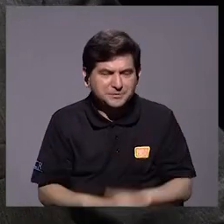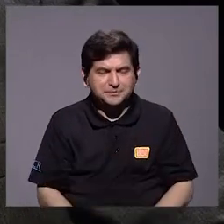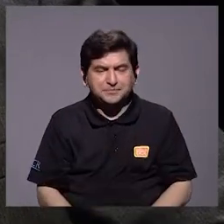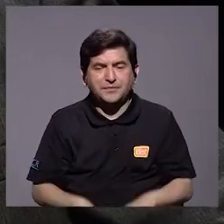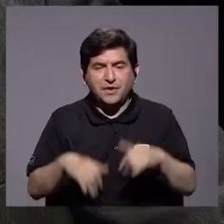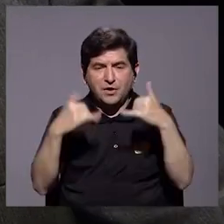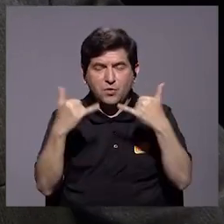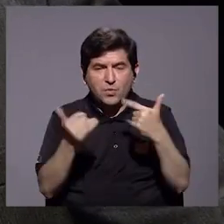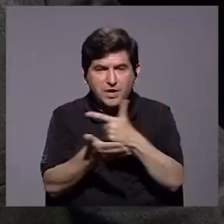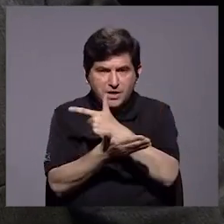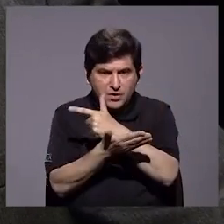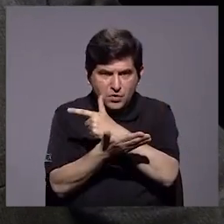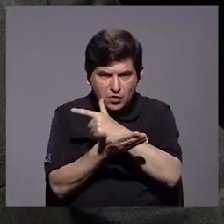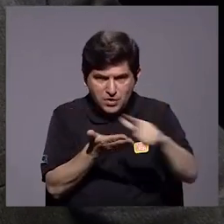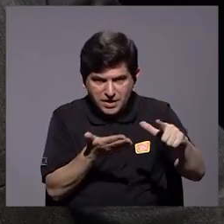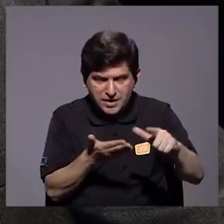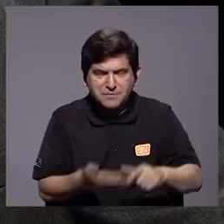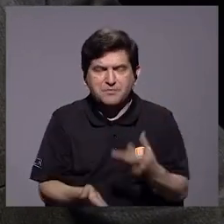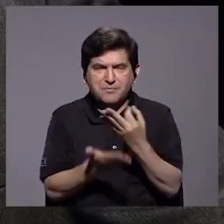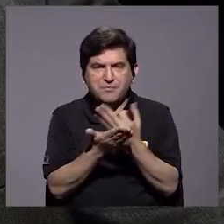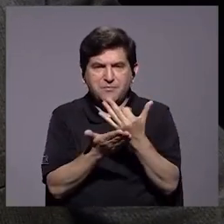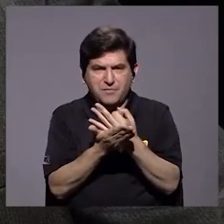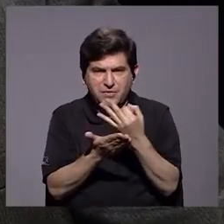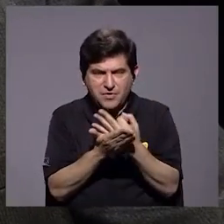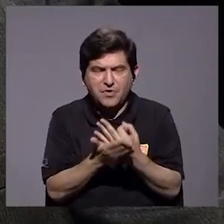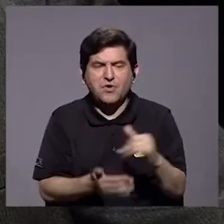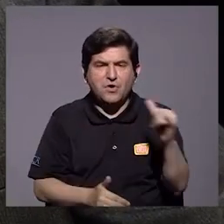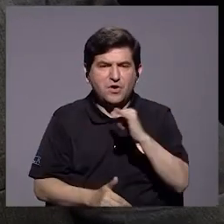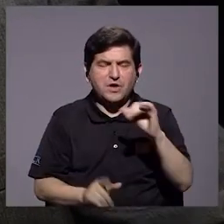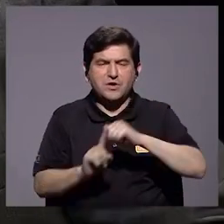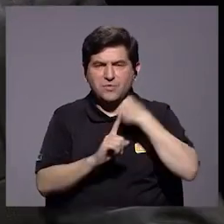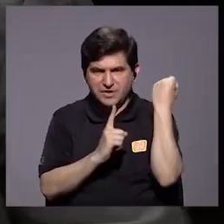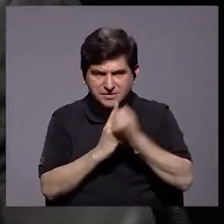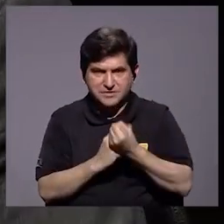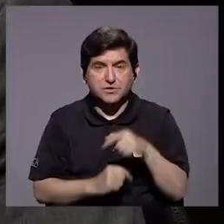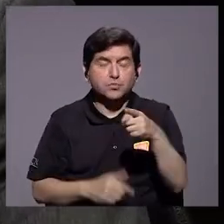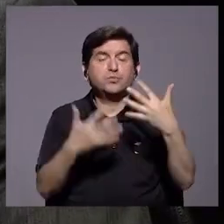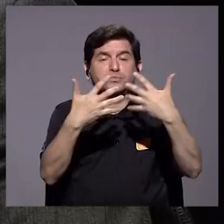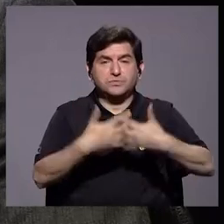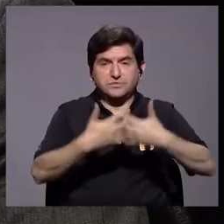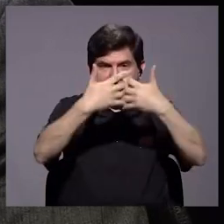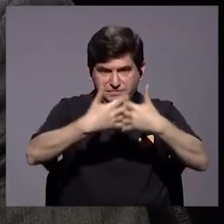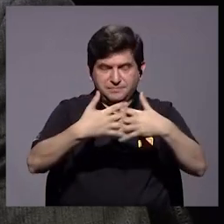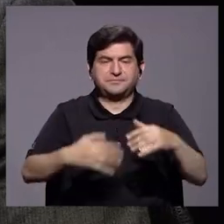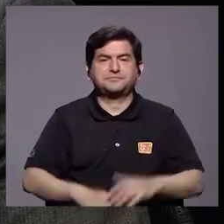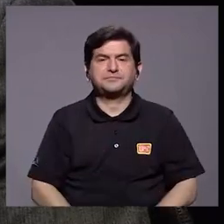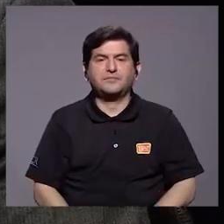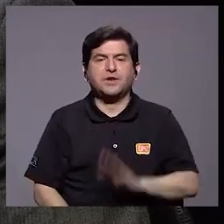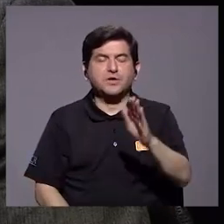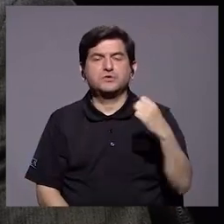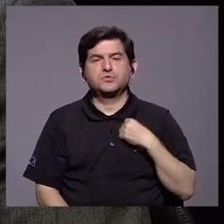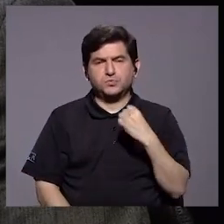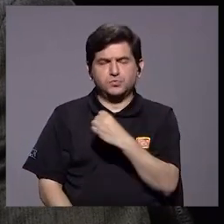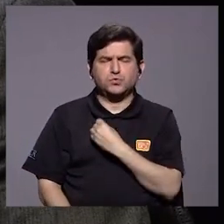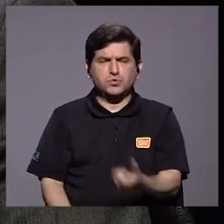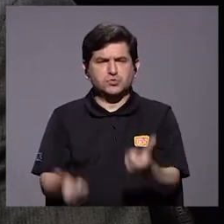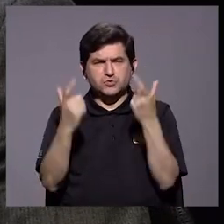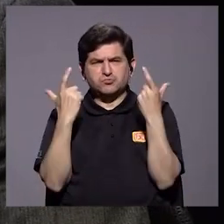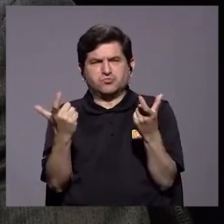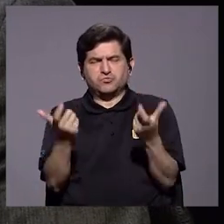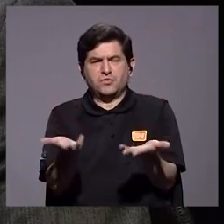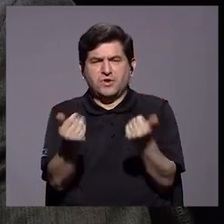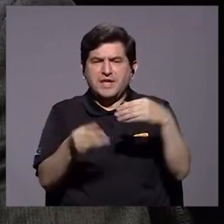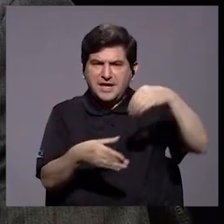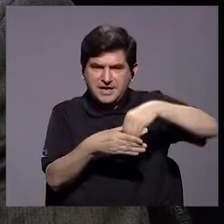para que haya fair play financiero tiene que haber igualdad de condiciones o sea si usted tiene una empresa y sus socios tiene mucho dinero